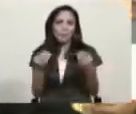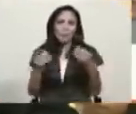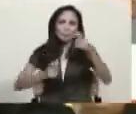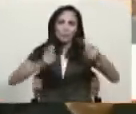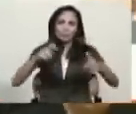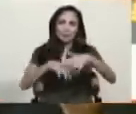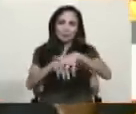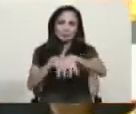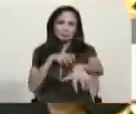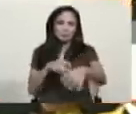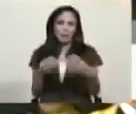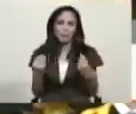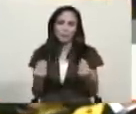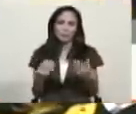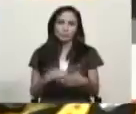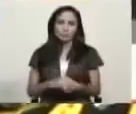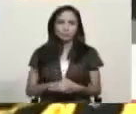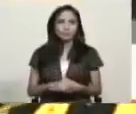miles.